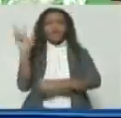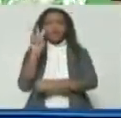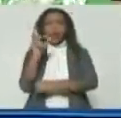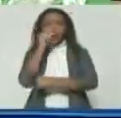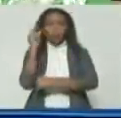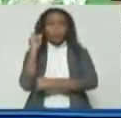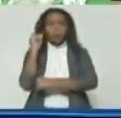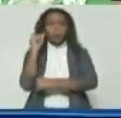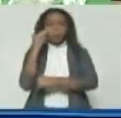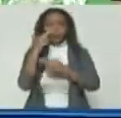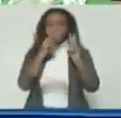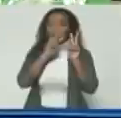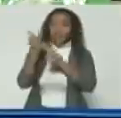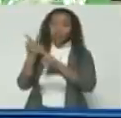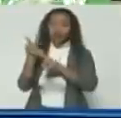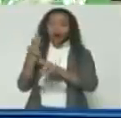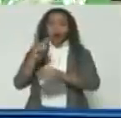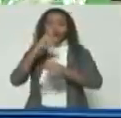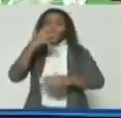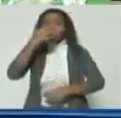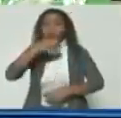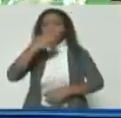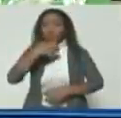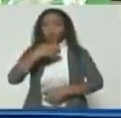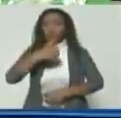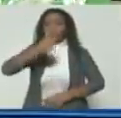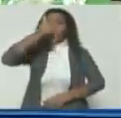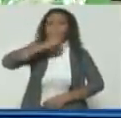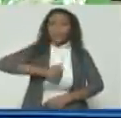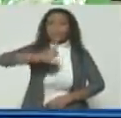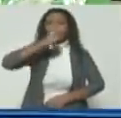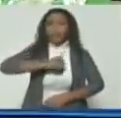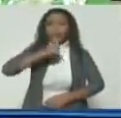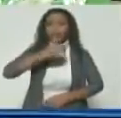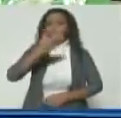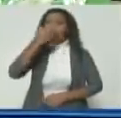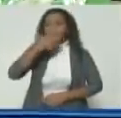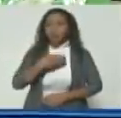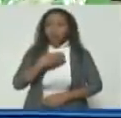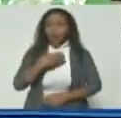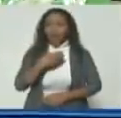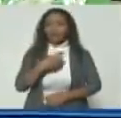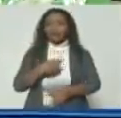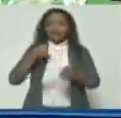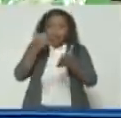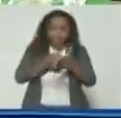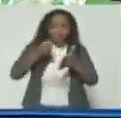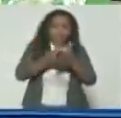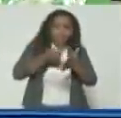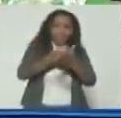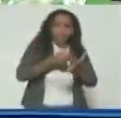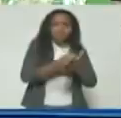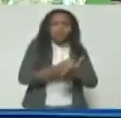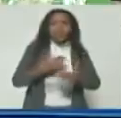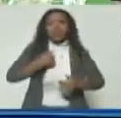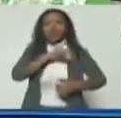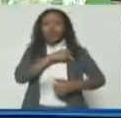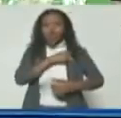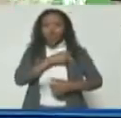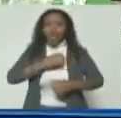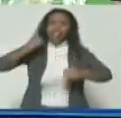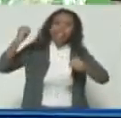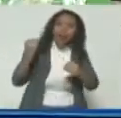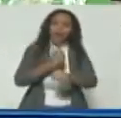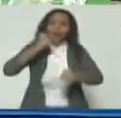vamos viendo el fruto de la resistencia, el fruto de la perseverancia, el fruto del